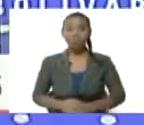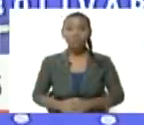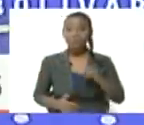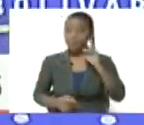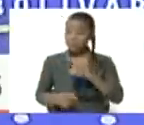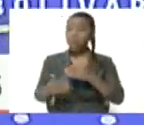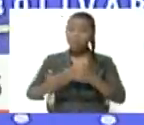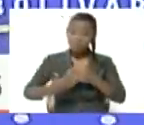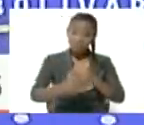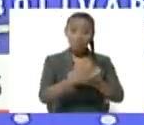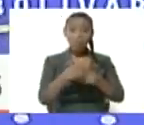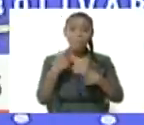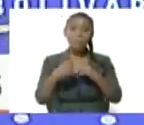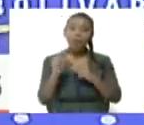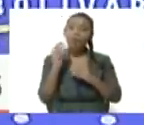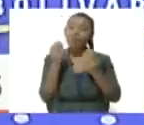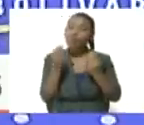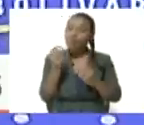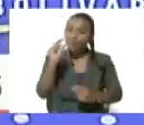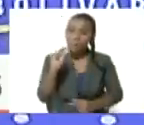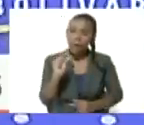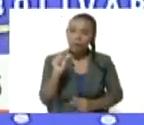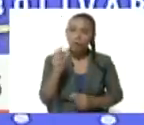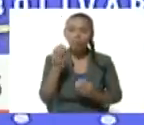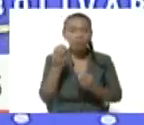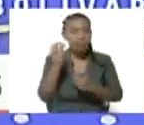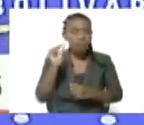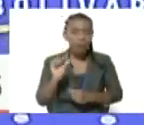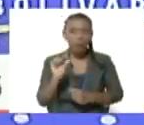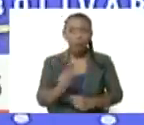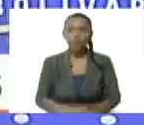estamos avanzando, pero muy bajo. Muy bajo.